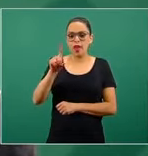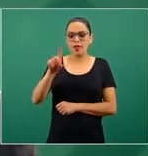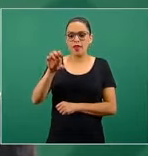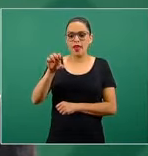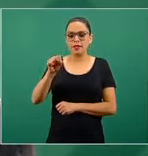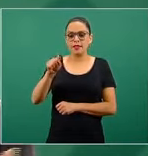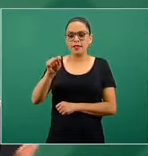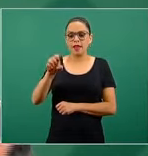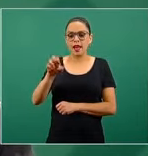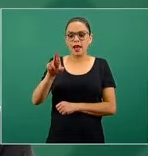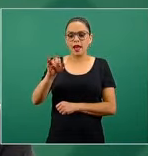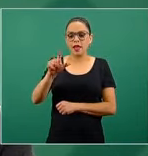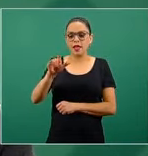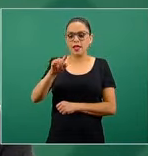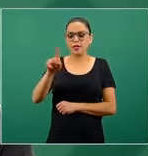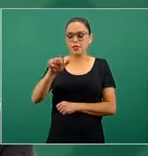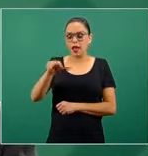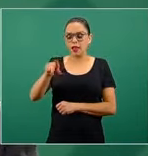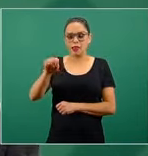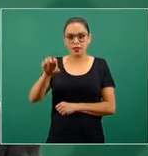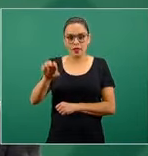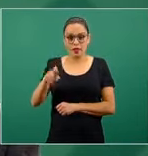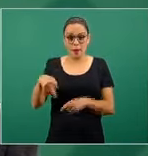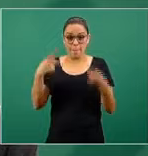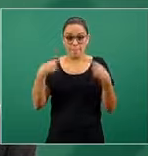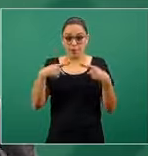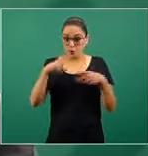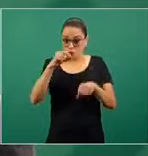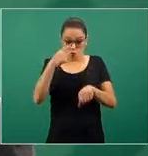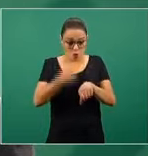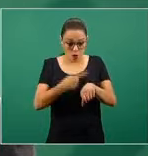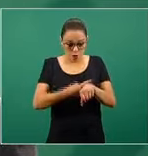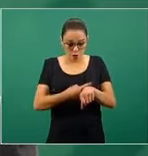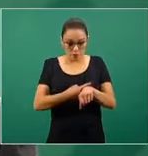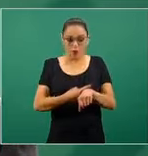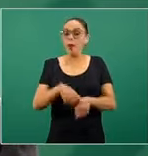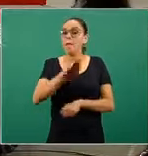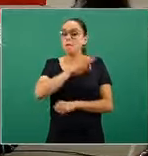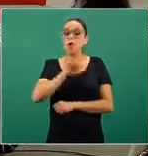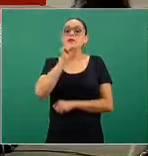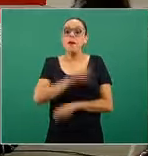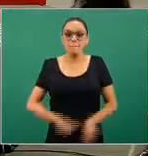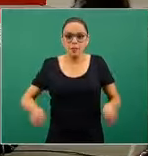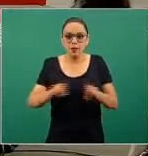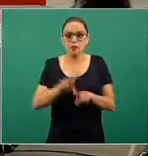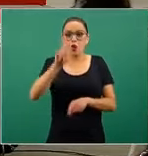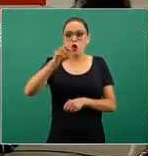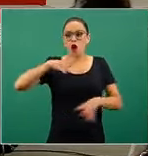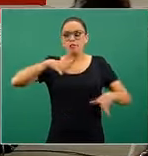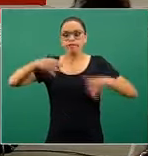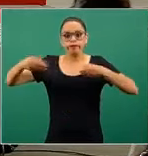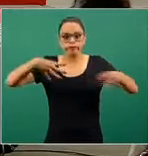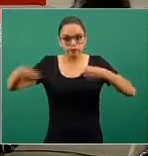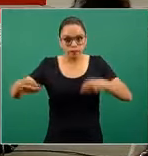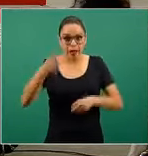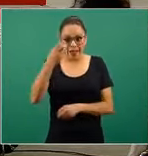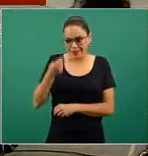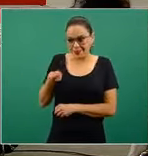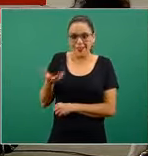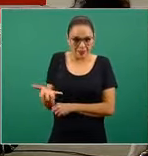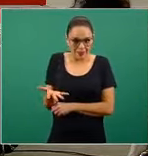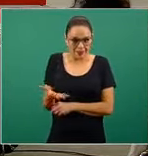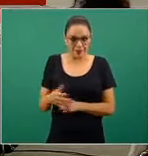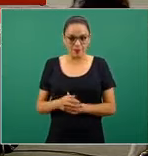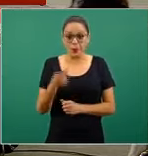además de lograr que la persona no se enferme, logran que la persona no transmita. Inmunidad esterilizante. Pero